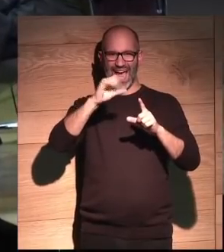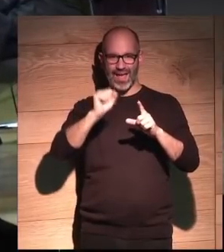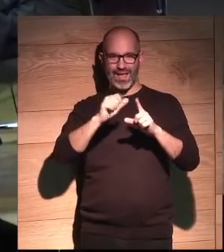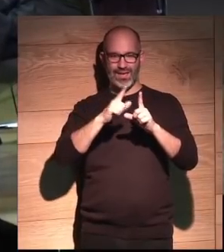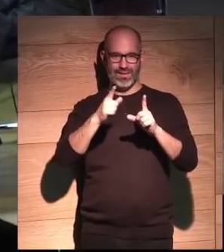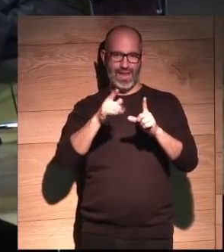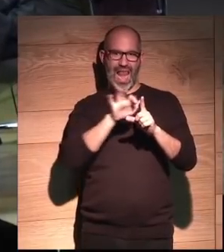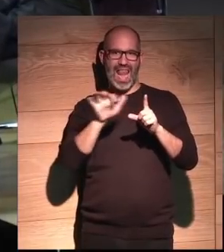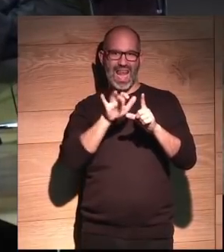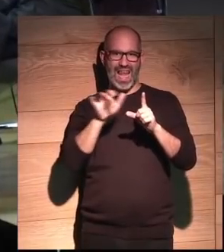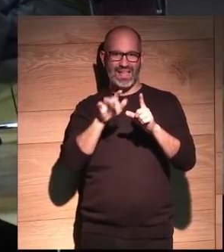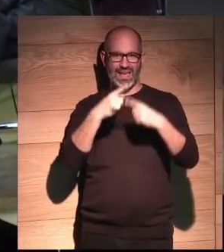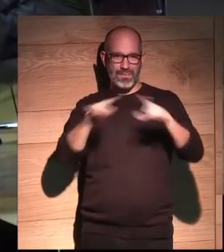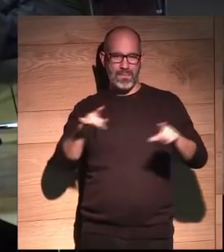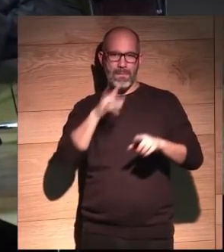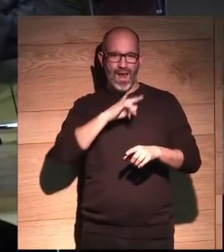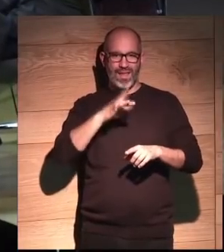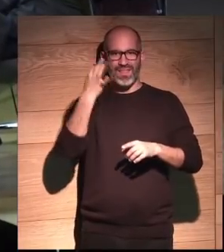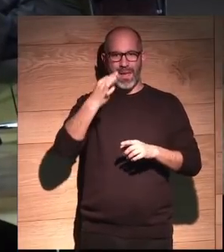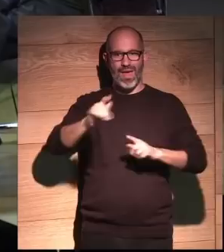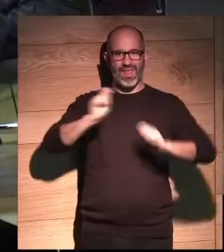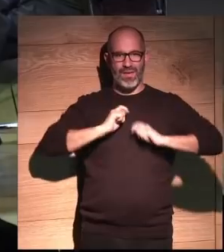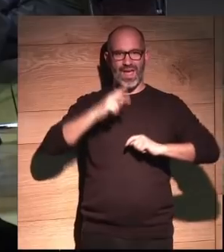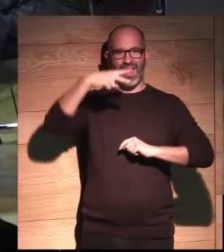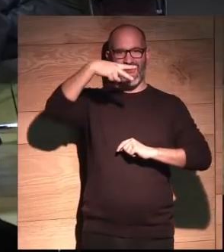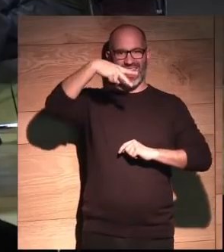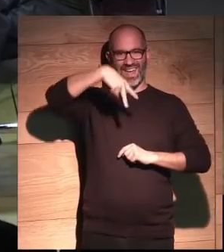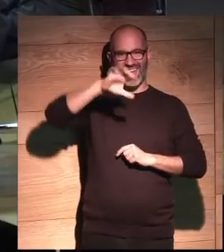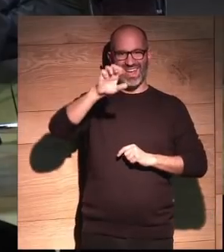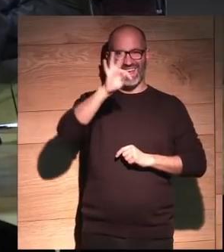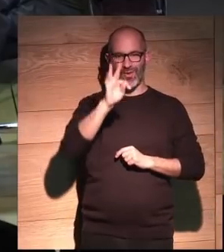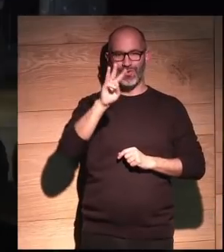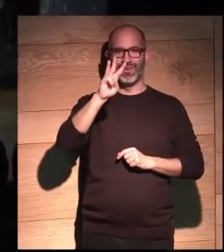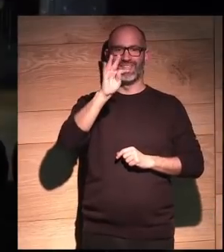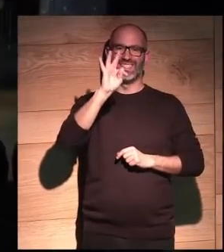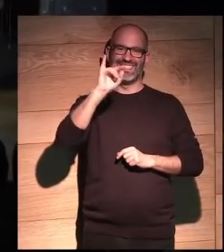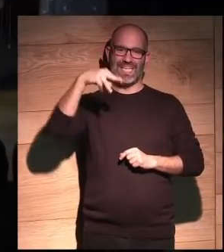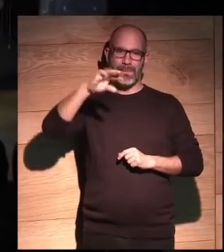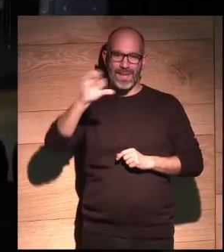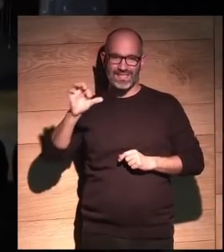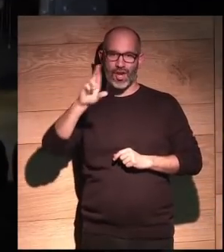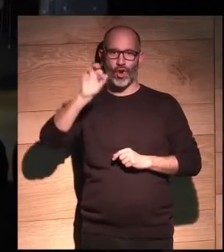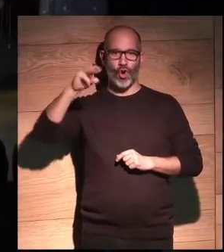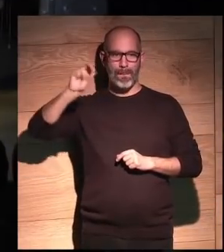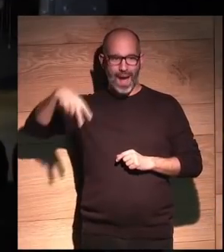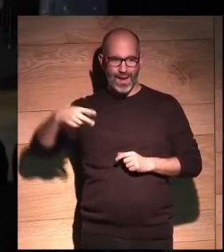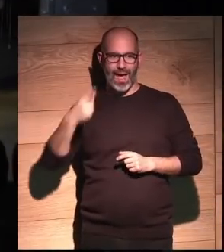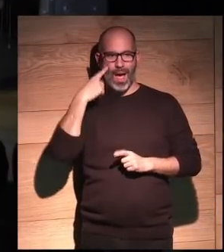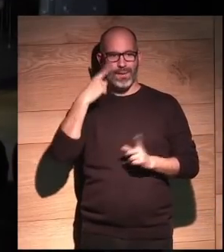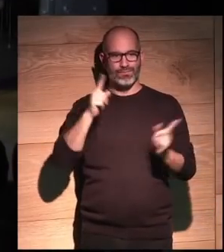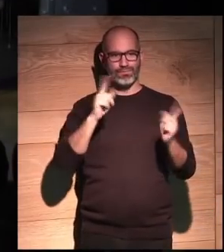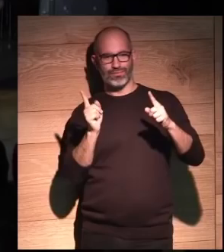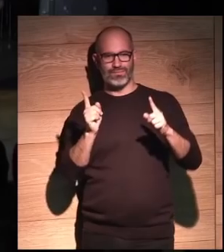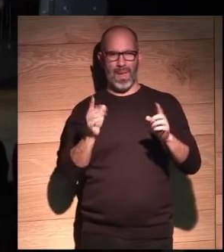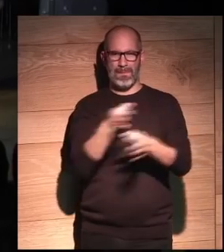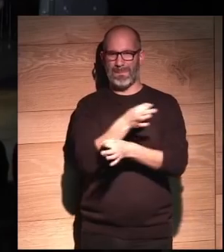latín y de romanos. Me tienes que utilizar la New Times New Roman. Coño. Hombre, a ver, espérate. A ver si pongo el Times New Roman. Ahí